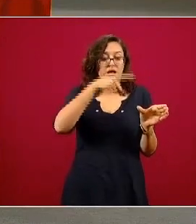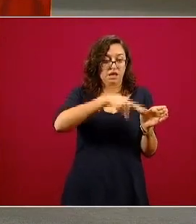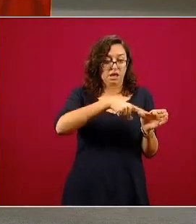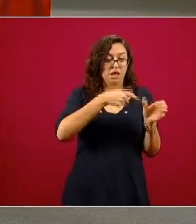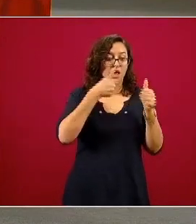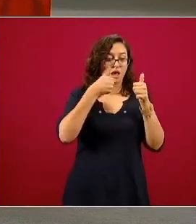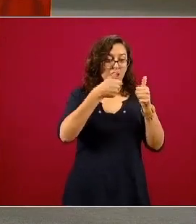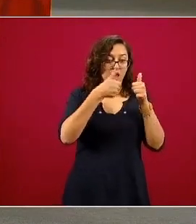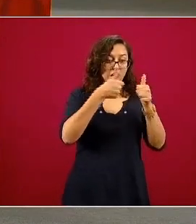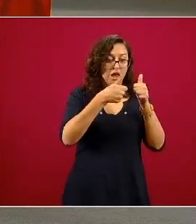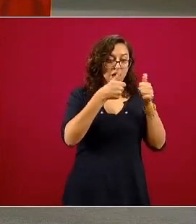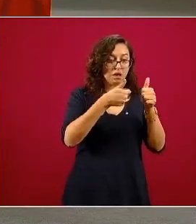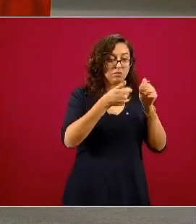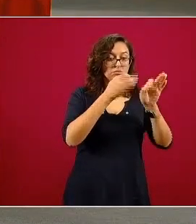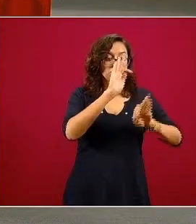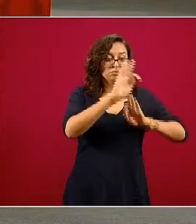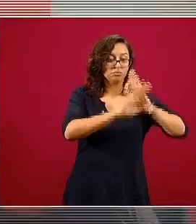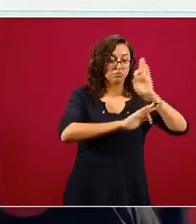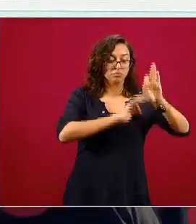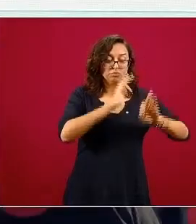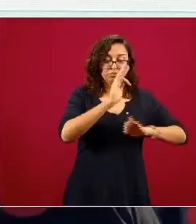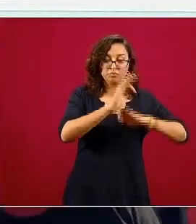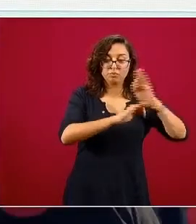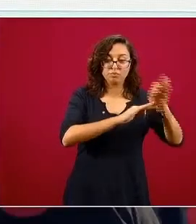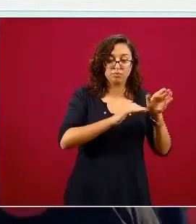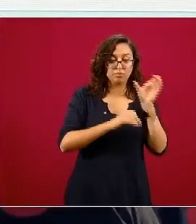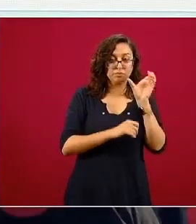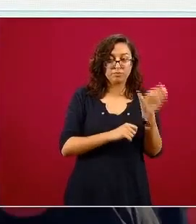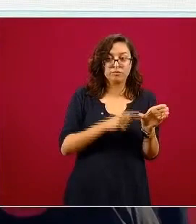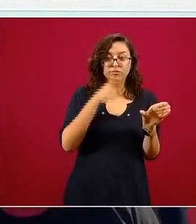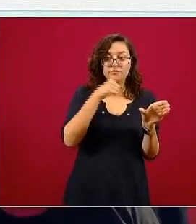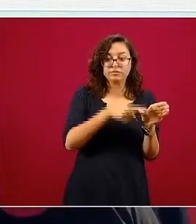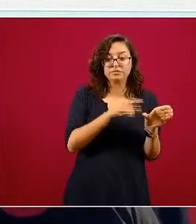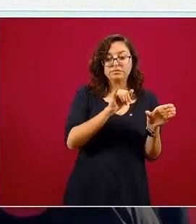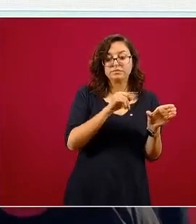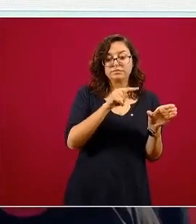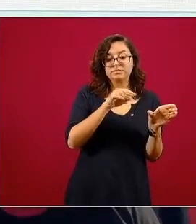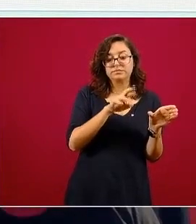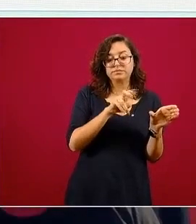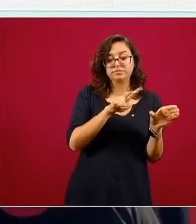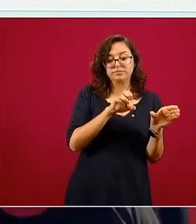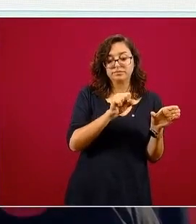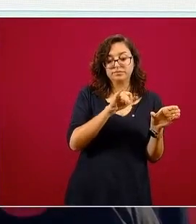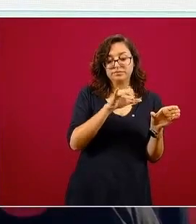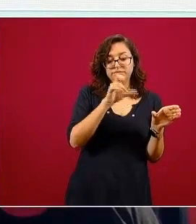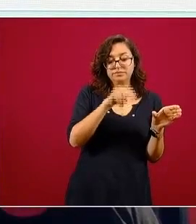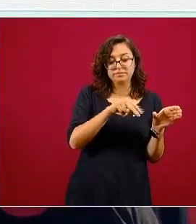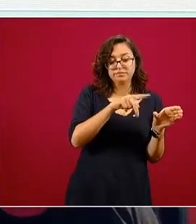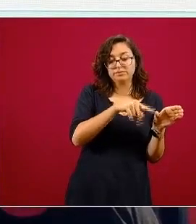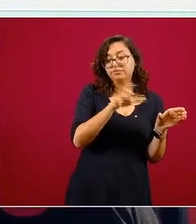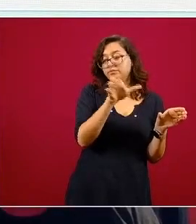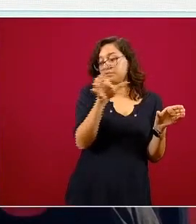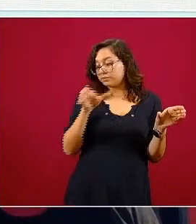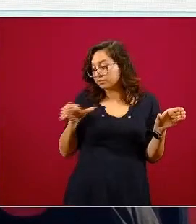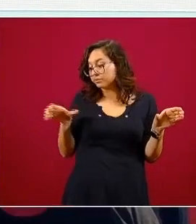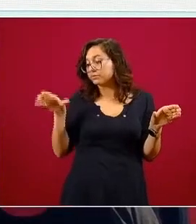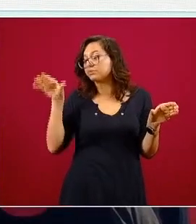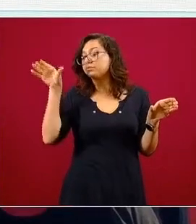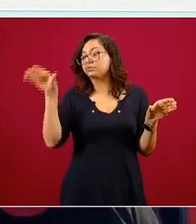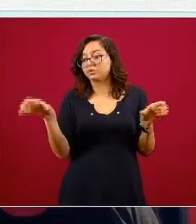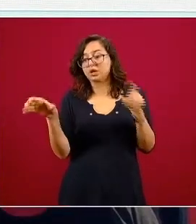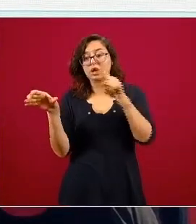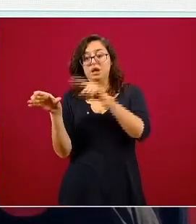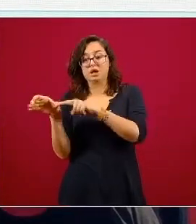intervención y por el otro lado tenemos un grupo similar que viene de la misma población, que en